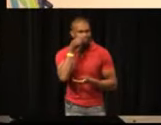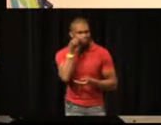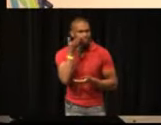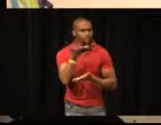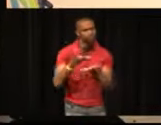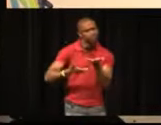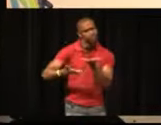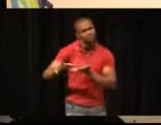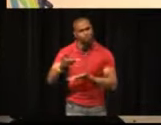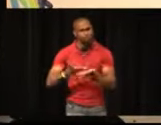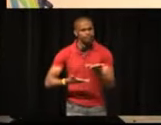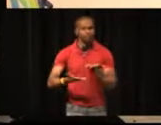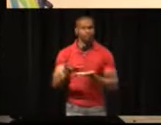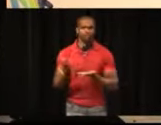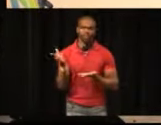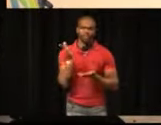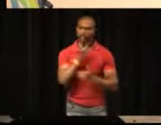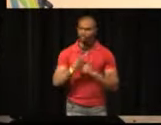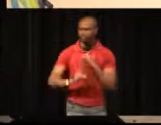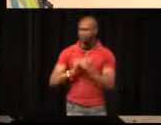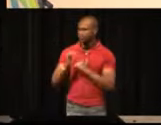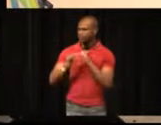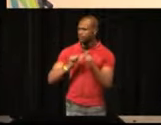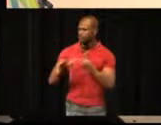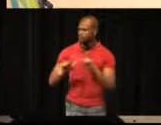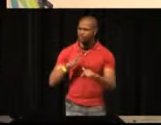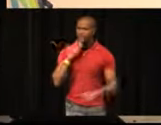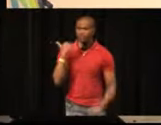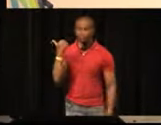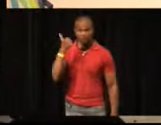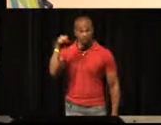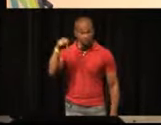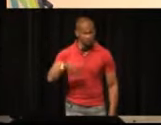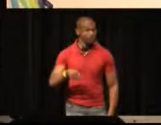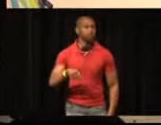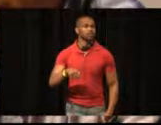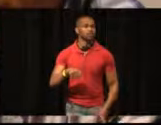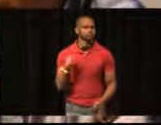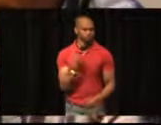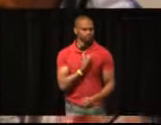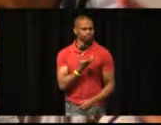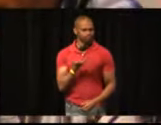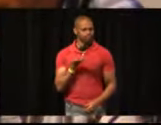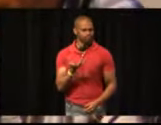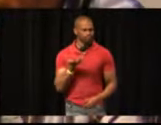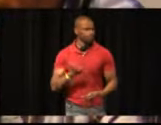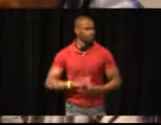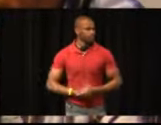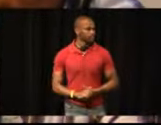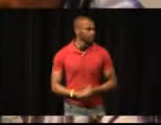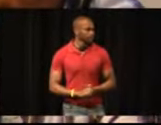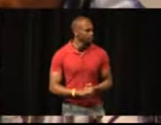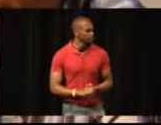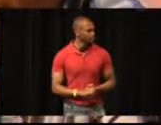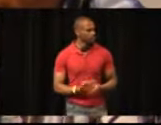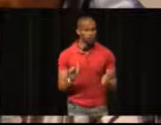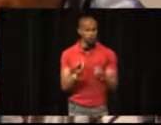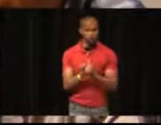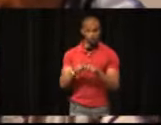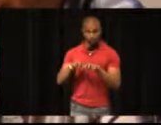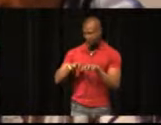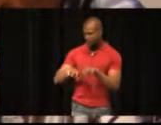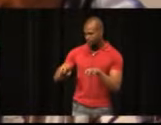de experiencia, va a ser la forma que nosotros vamos a conseguir desarrollar un trabajo aún mejor para el de lo que nos propusimos. Entonces, están